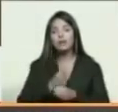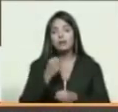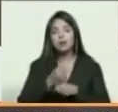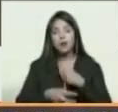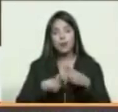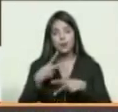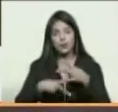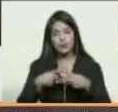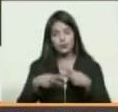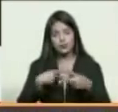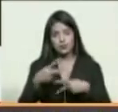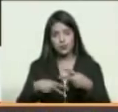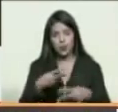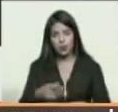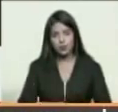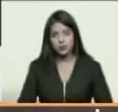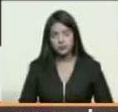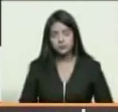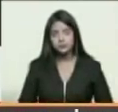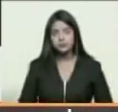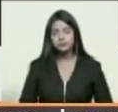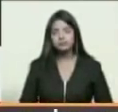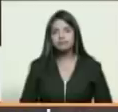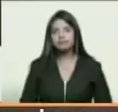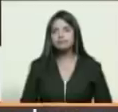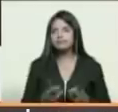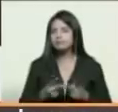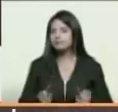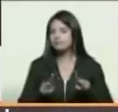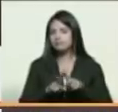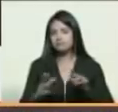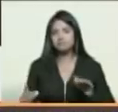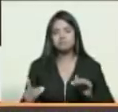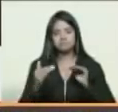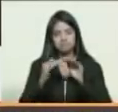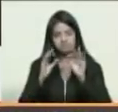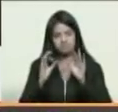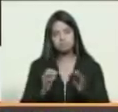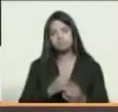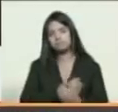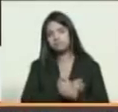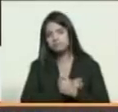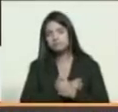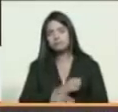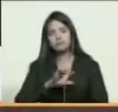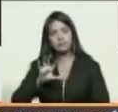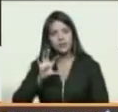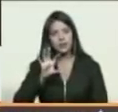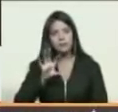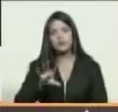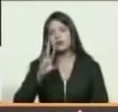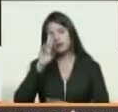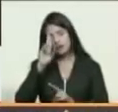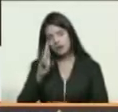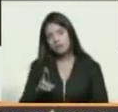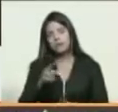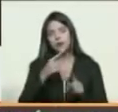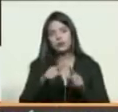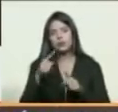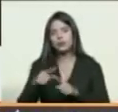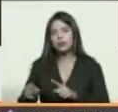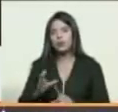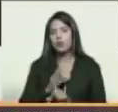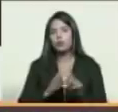productivo, de la preeminencia del valor de la igualdad, del amor a la patria, del respeto a la diversidad